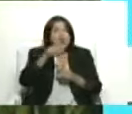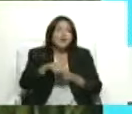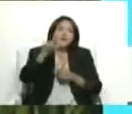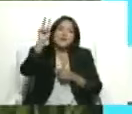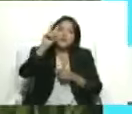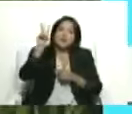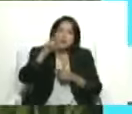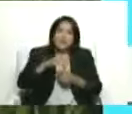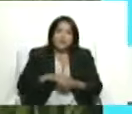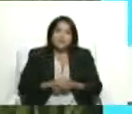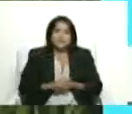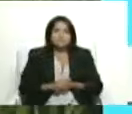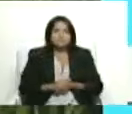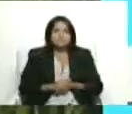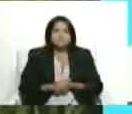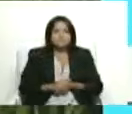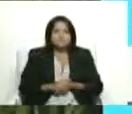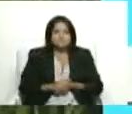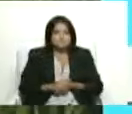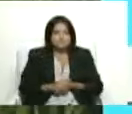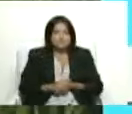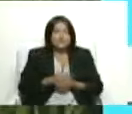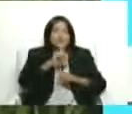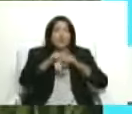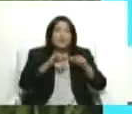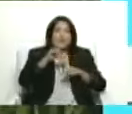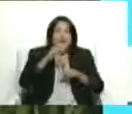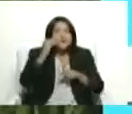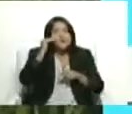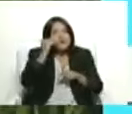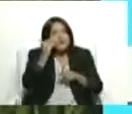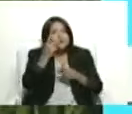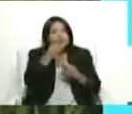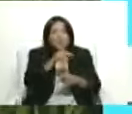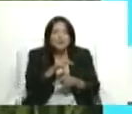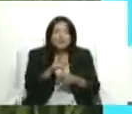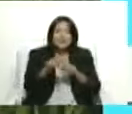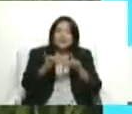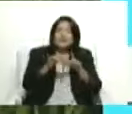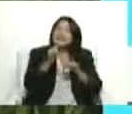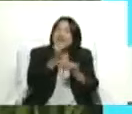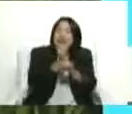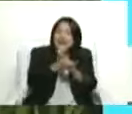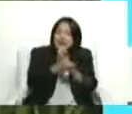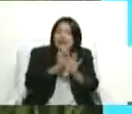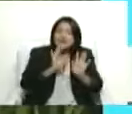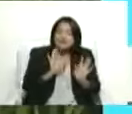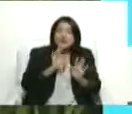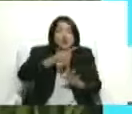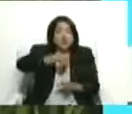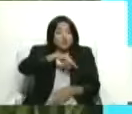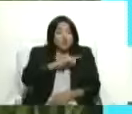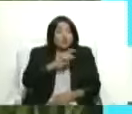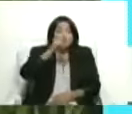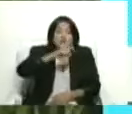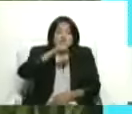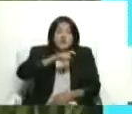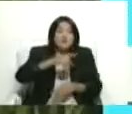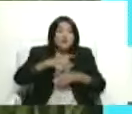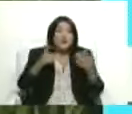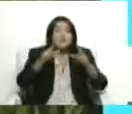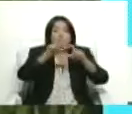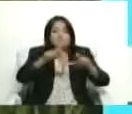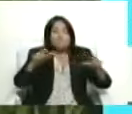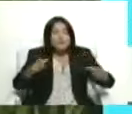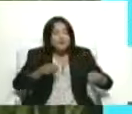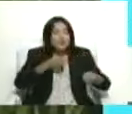Y claro que las redes sociales y las plataformas son espacios donde nosotros necesitamos que mucha gente se